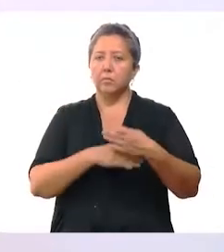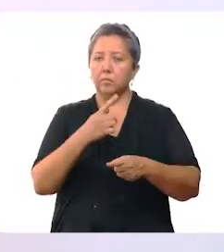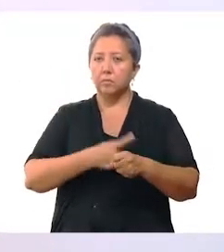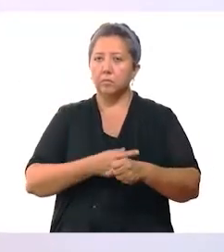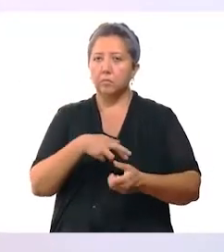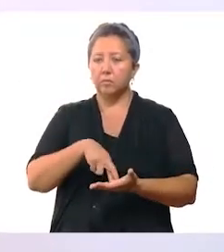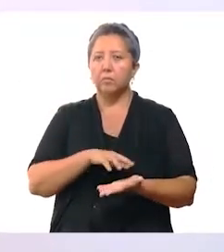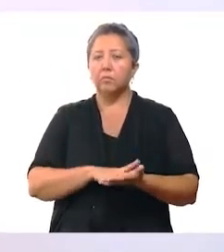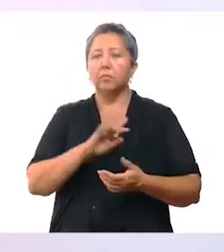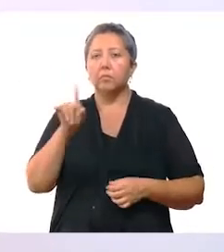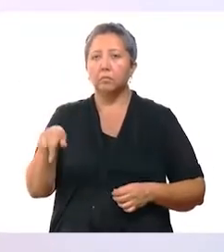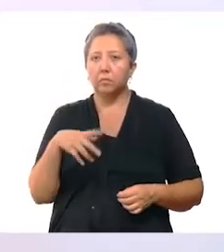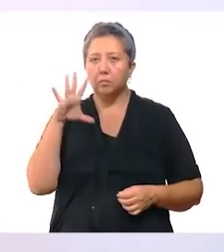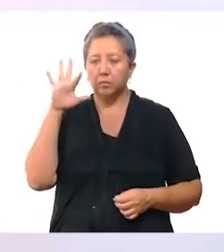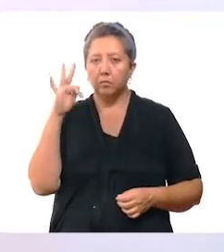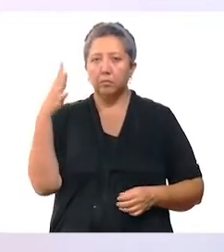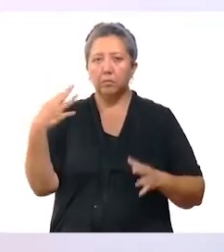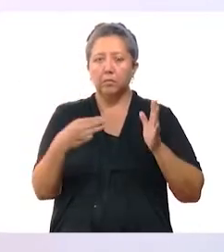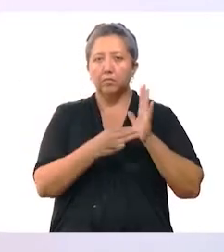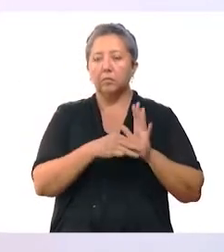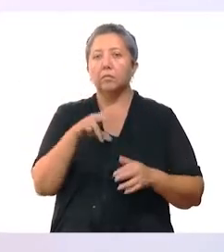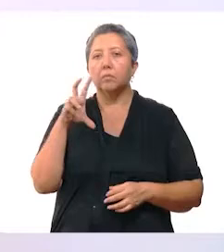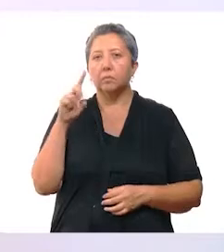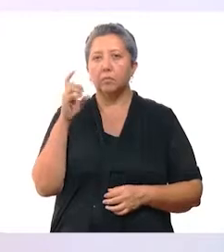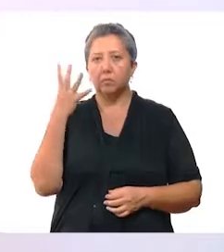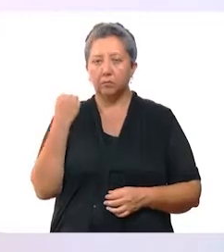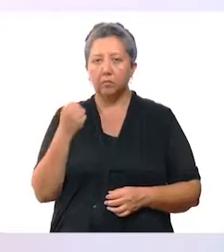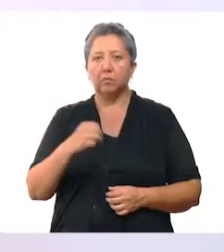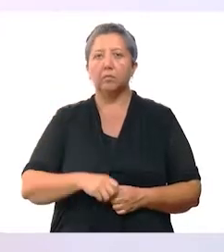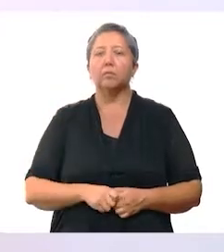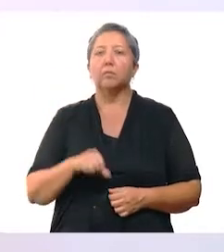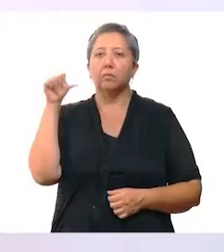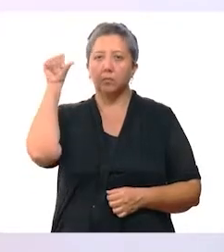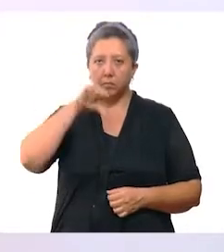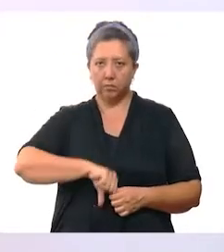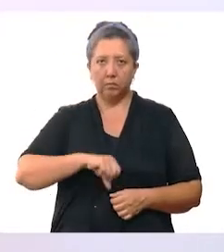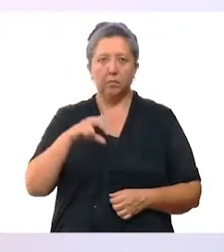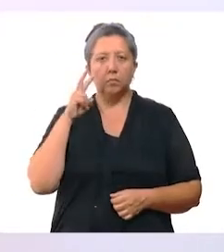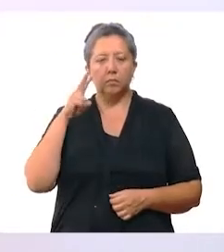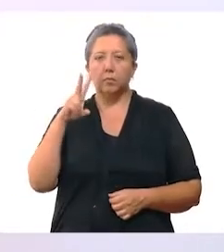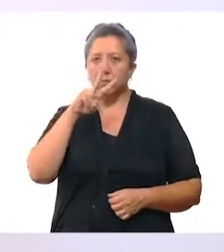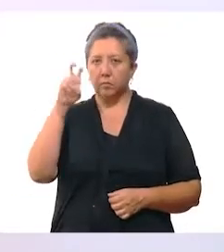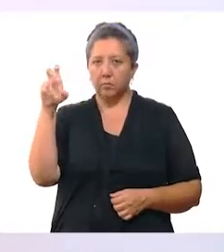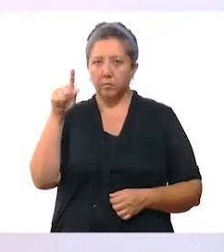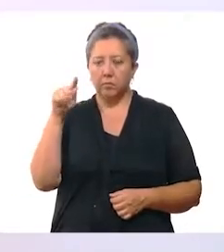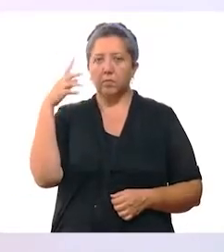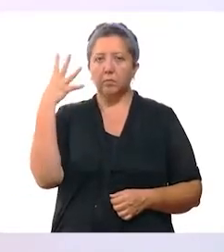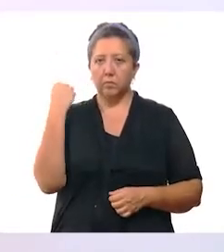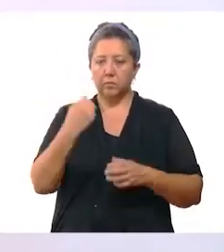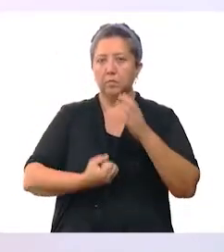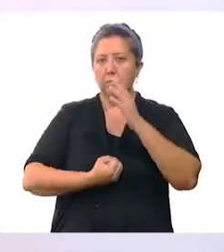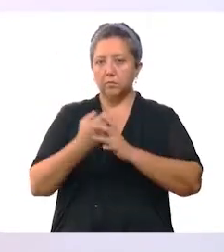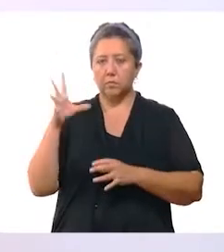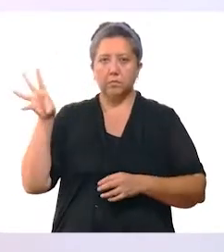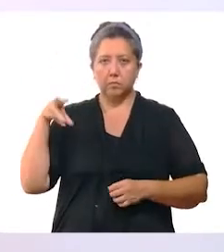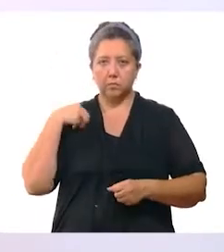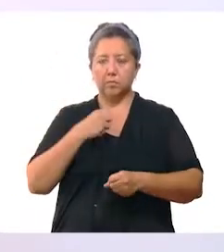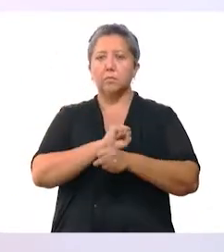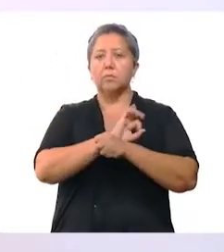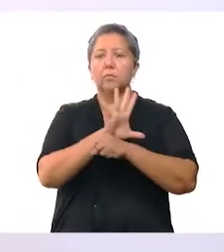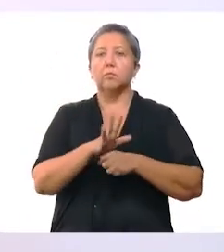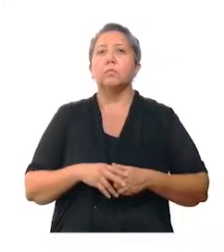de contagios registrados, que son 43.039. Hoy se detectaron 279 nuevos contagios